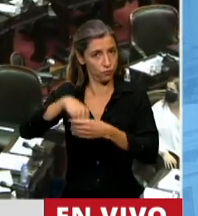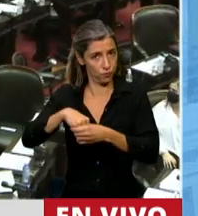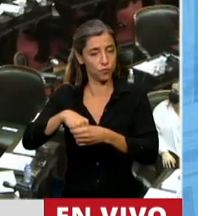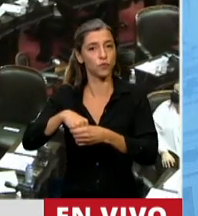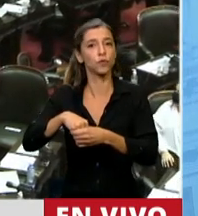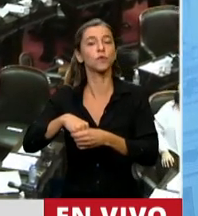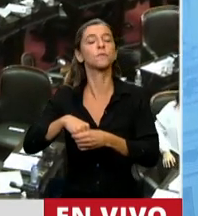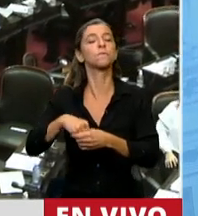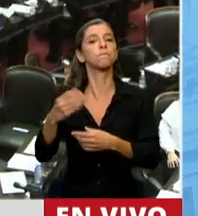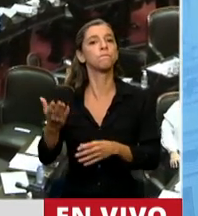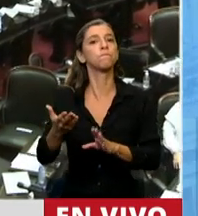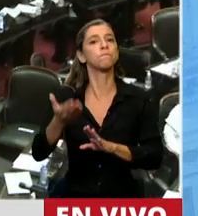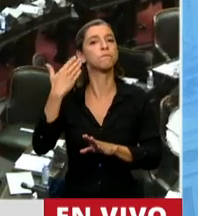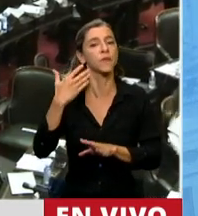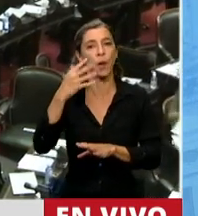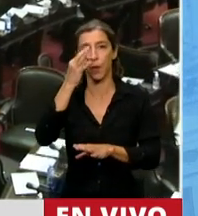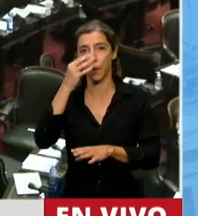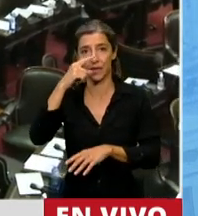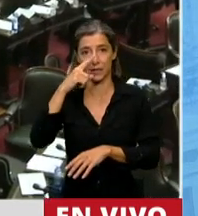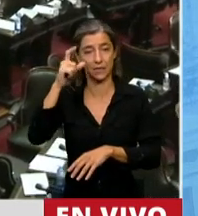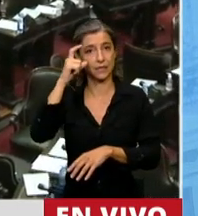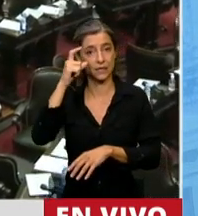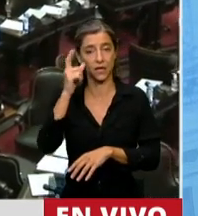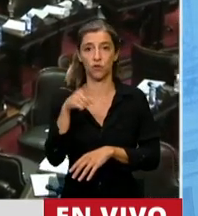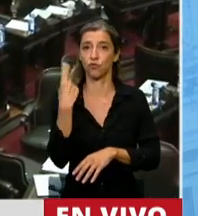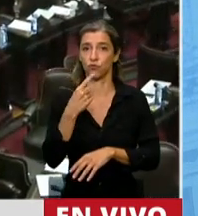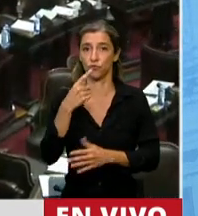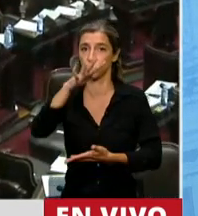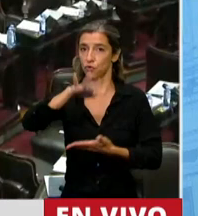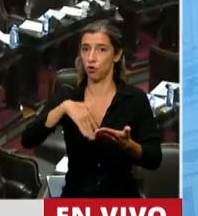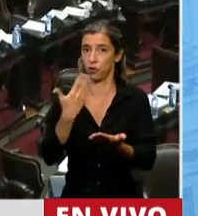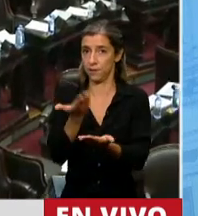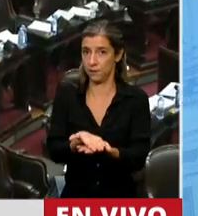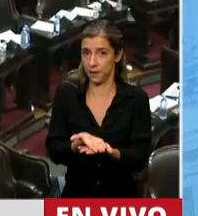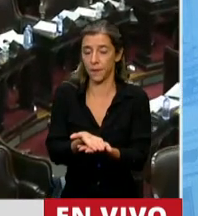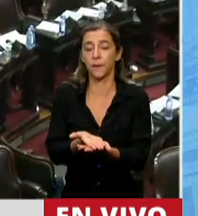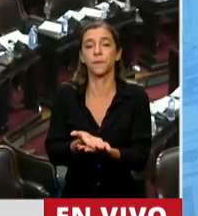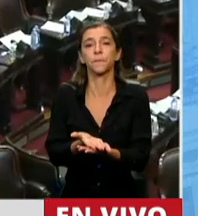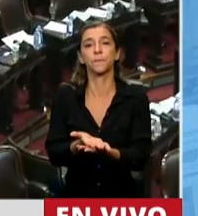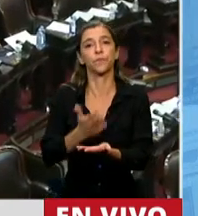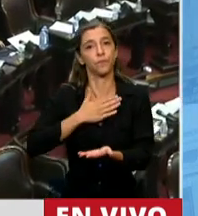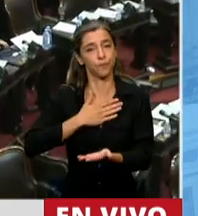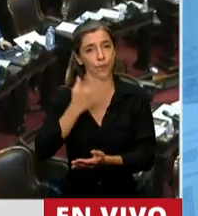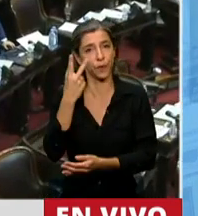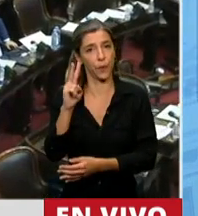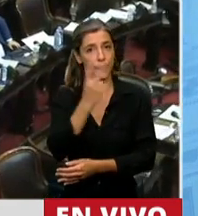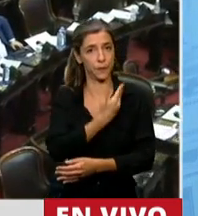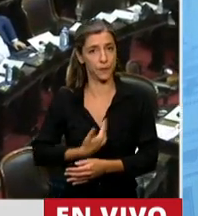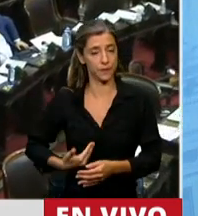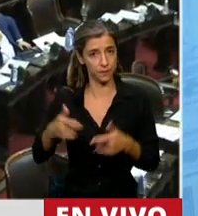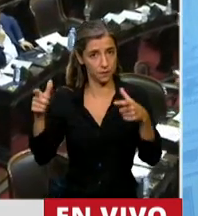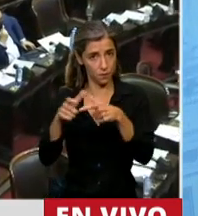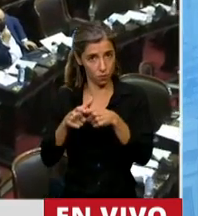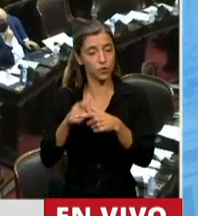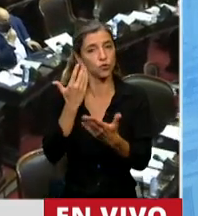El 27 de enero hemos presentado una nota en mi condición de vicepresidente de la Comisión